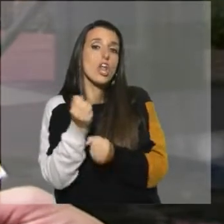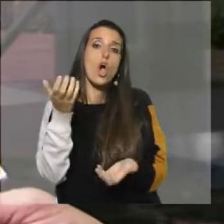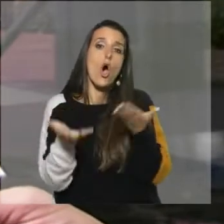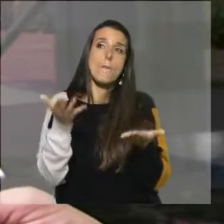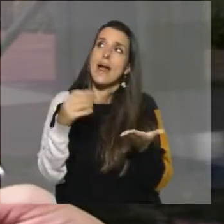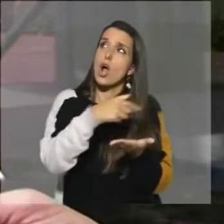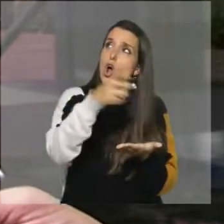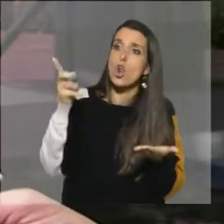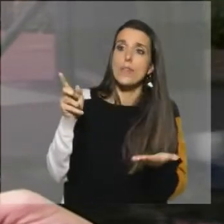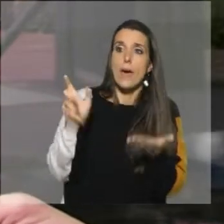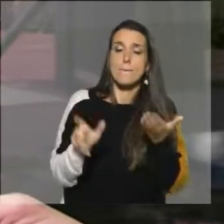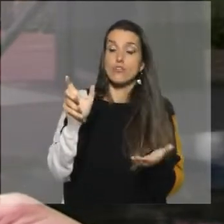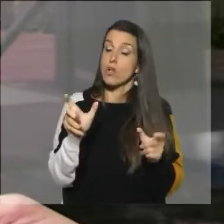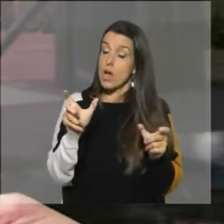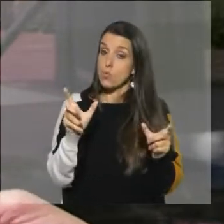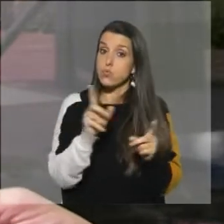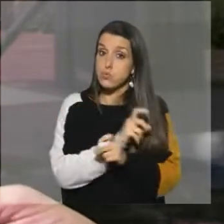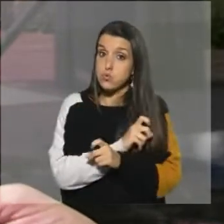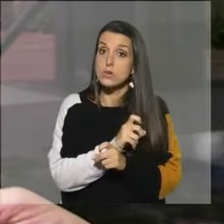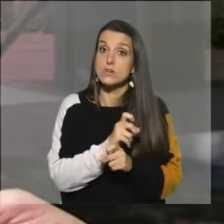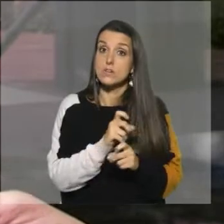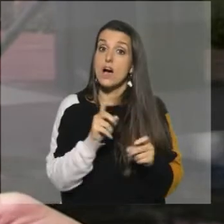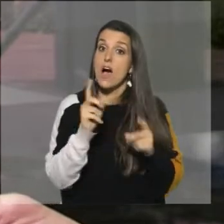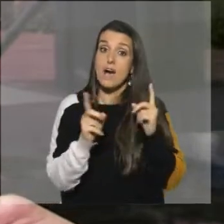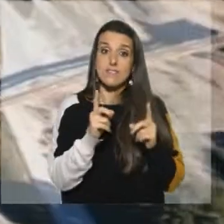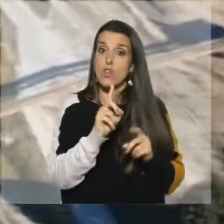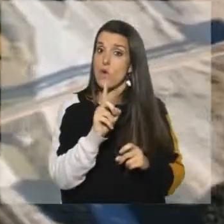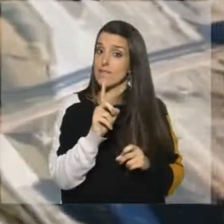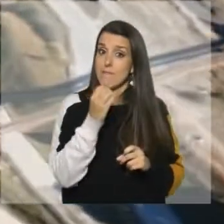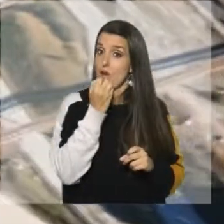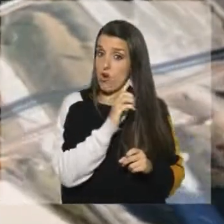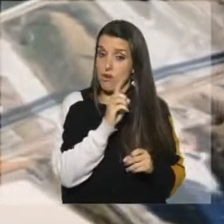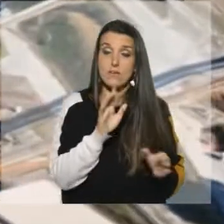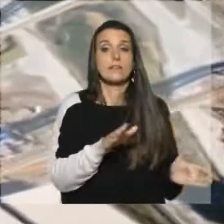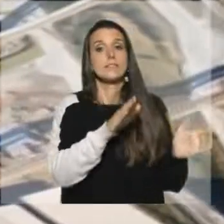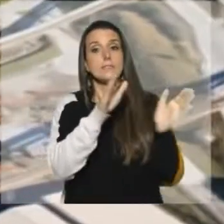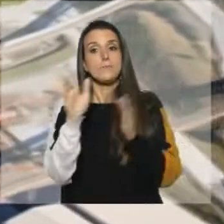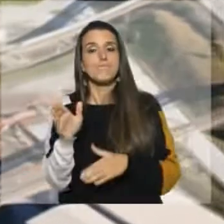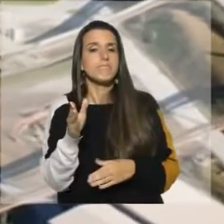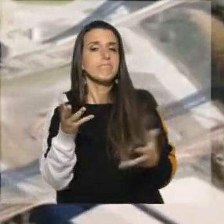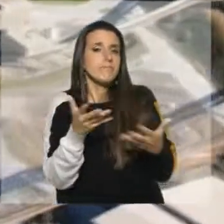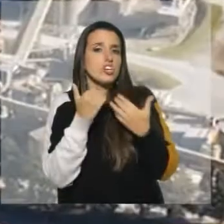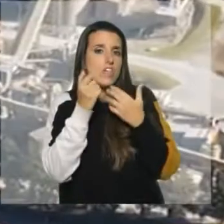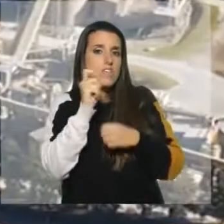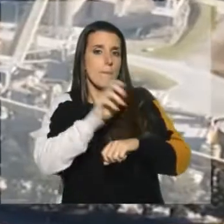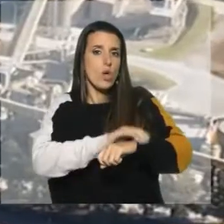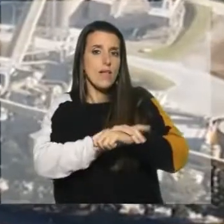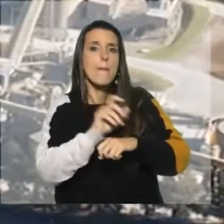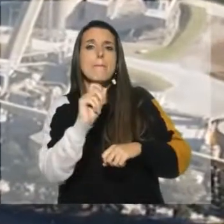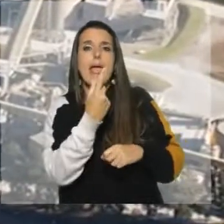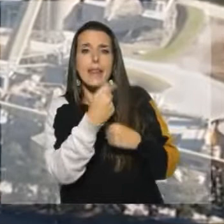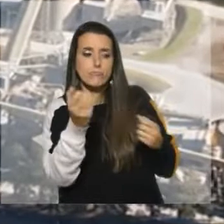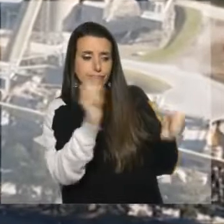resto de los mortales este donde la situación sin duda que a veces no es mejor si bien aún no se logró identificar a los autores del presunto atentado